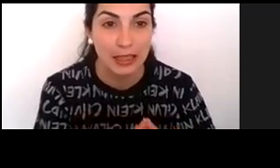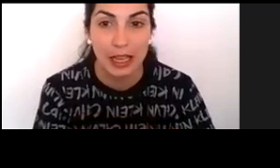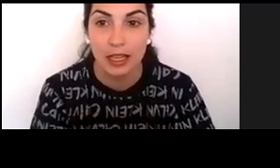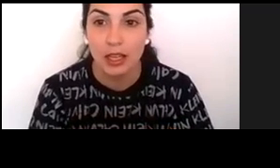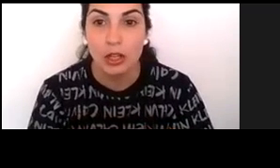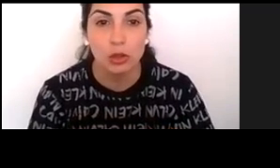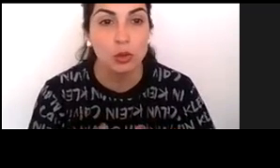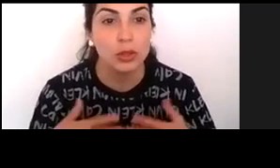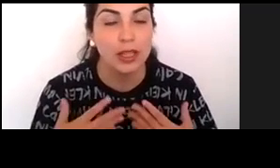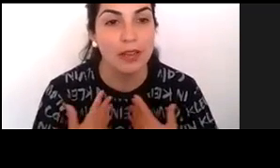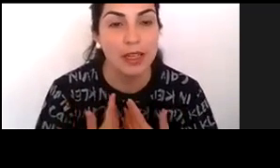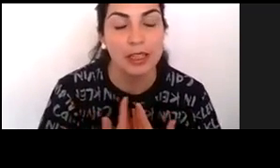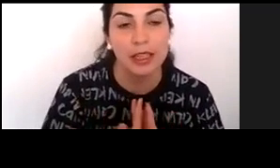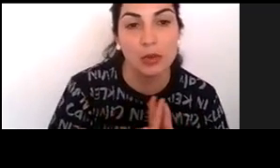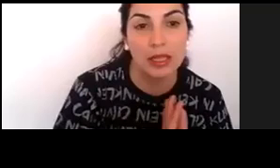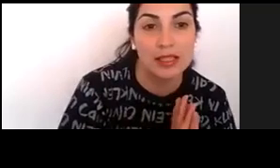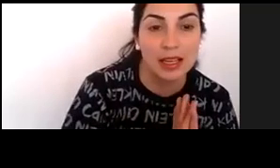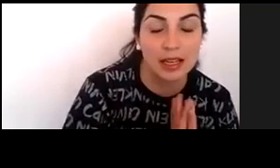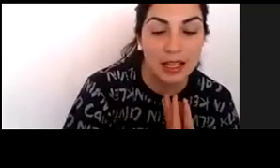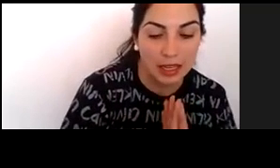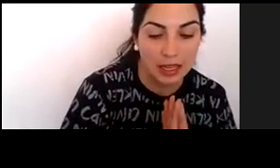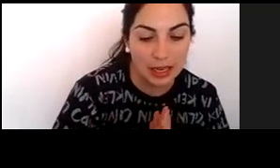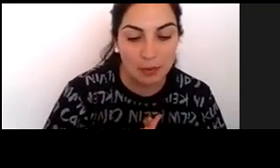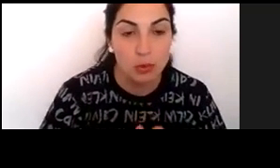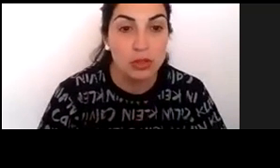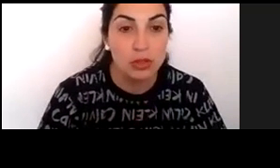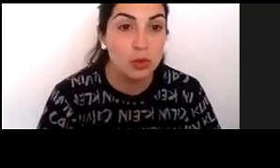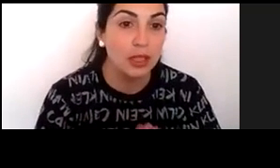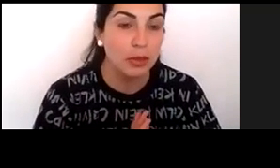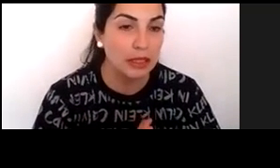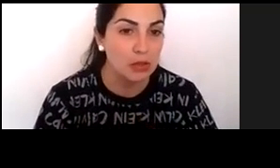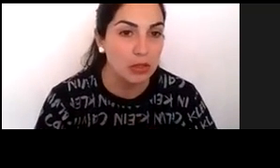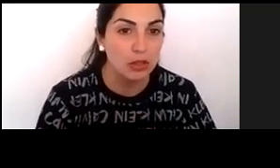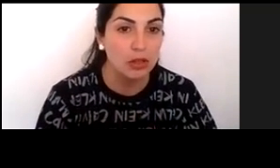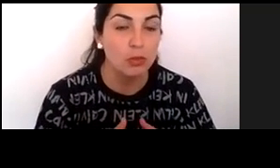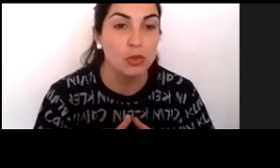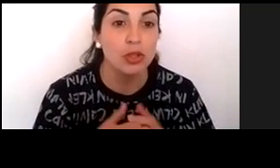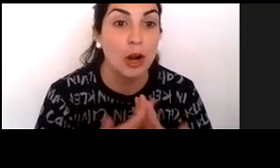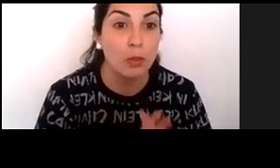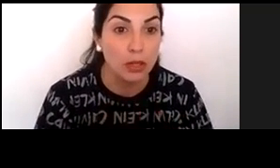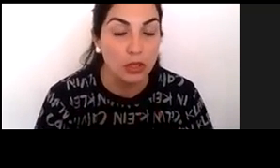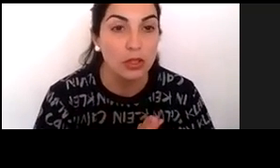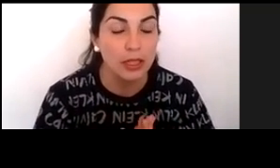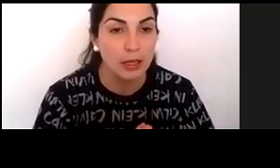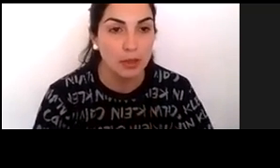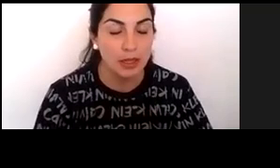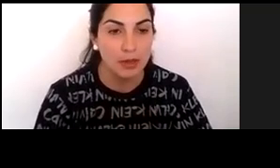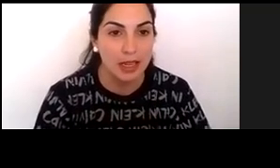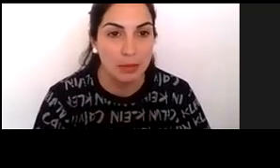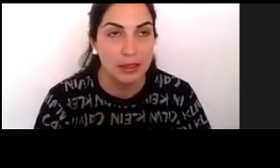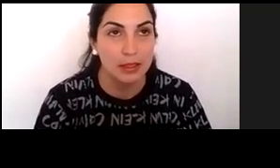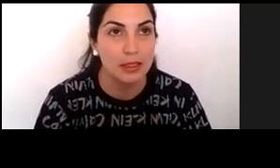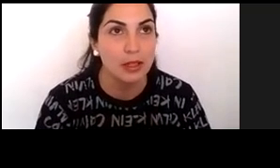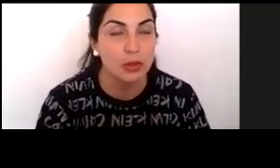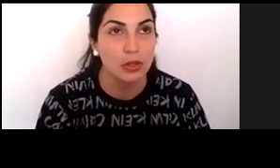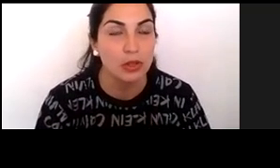digitales, donde ustedes van a tener que utilizar mucho su interpretación, mucho de la opinión, que también va a